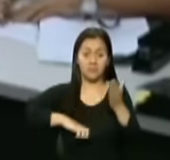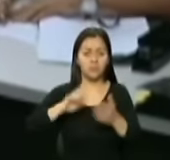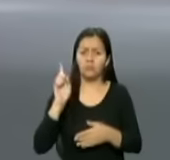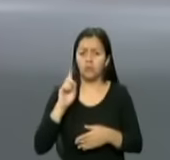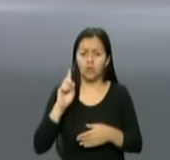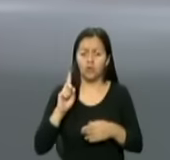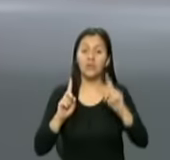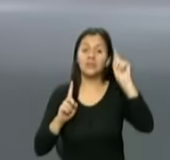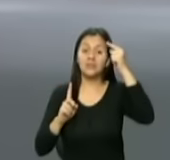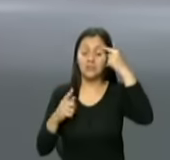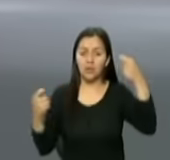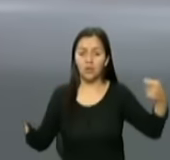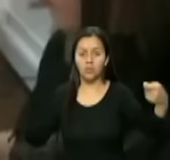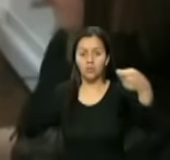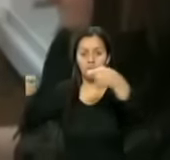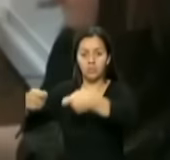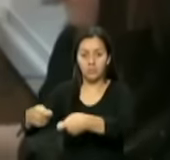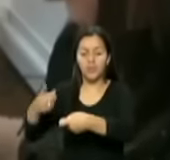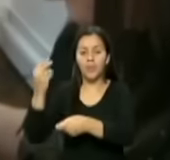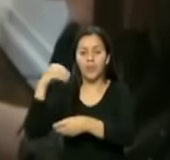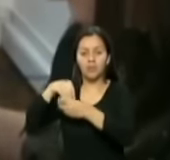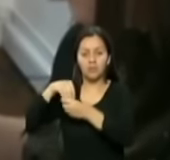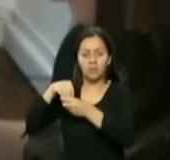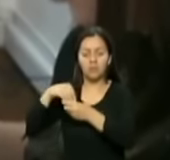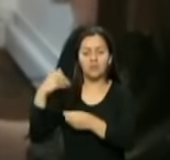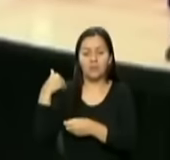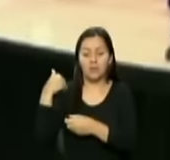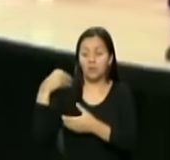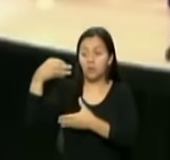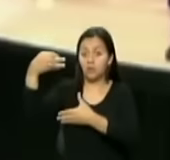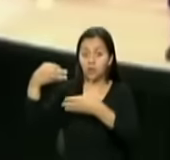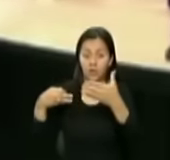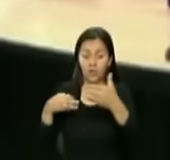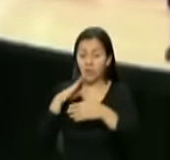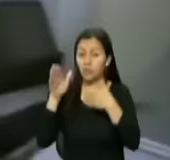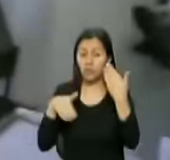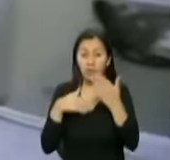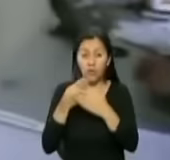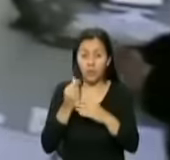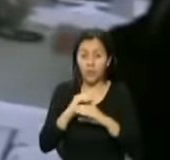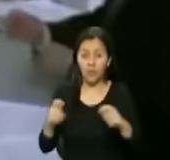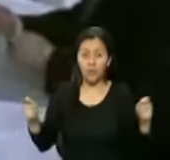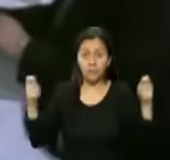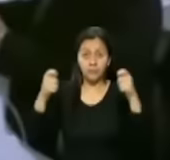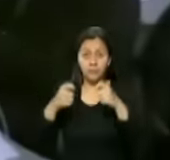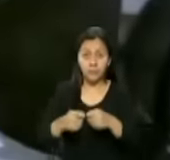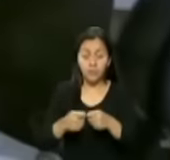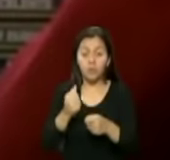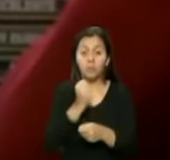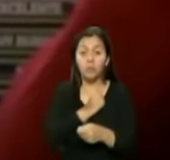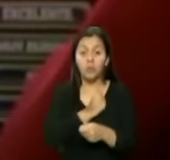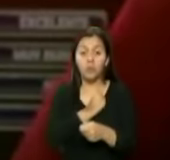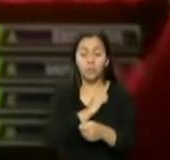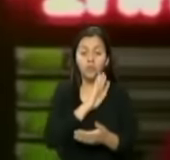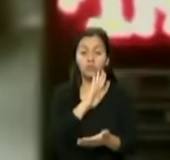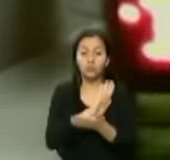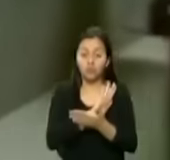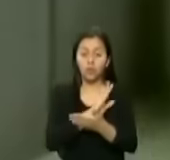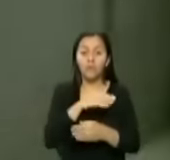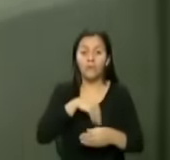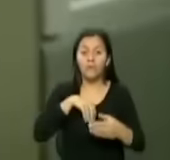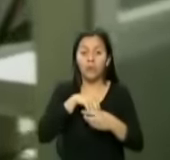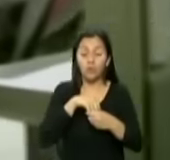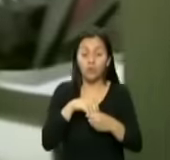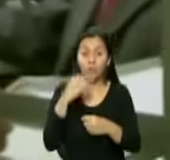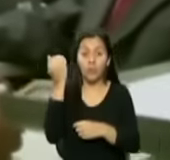seguros de asistencia médica. La norma busca garantizar el ejercicio pleno del derecho de los usuarios, adaptar la norma a la Constitución de 2008